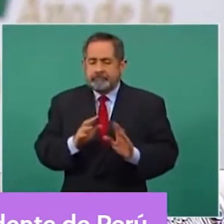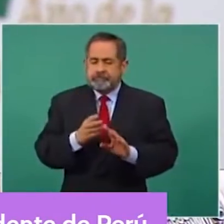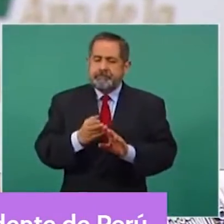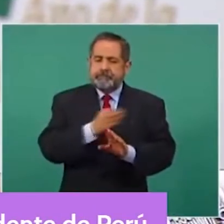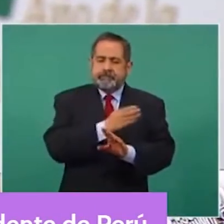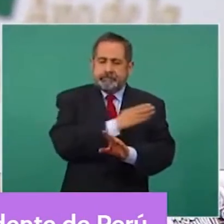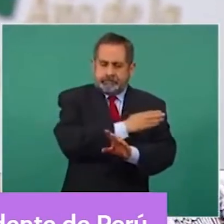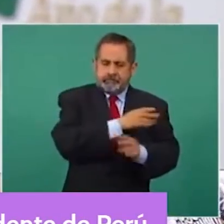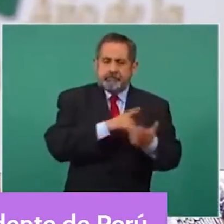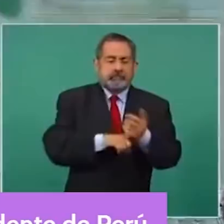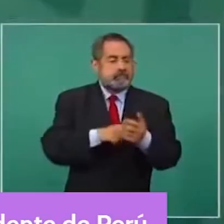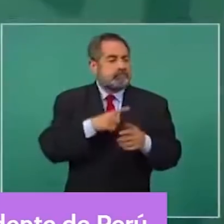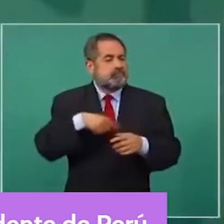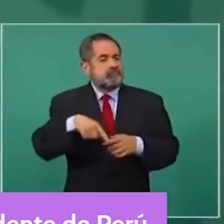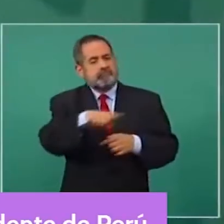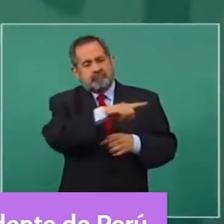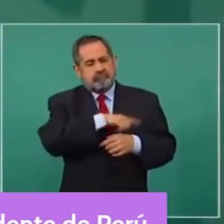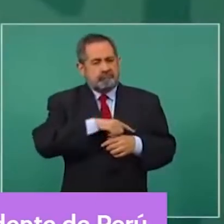fueron creando